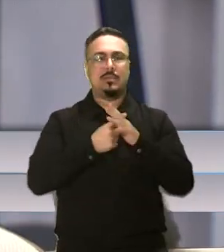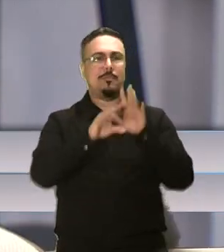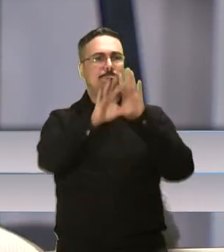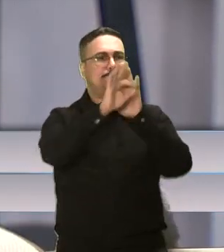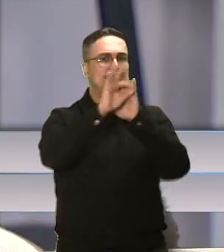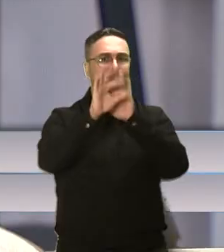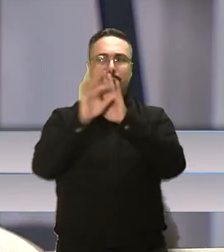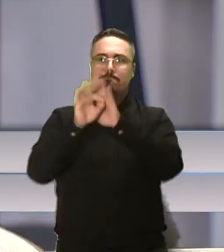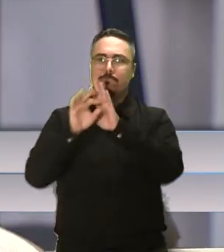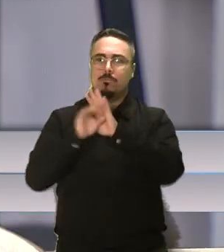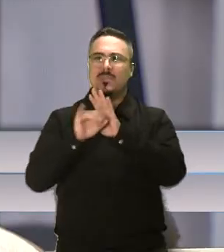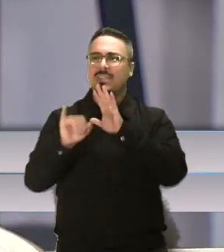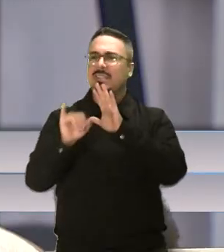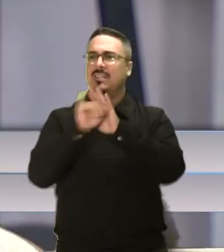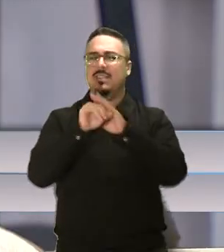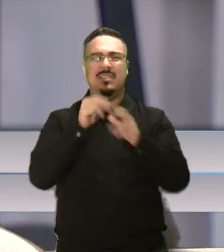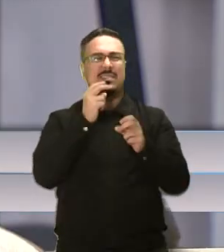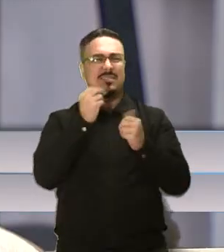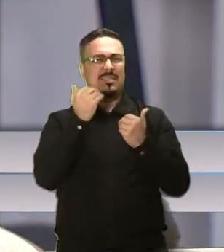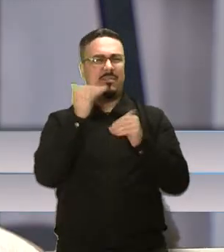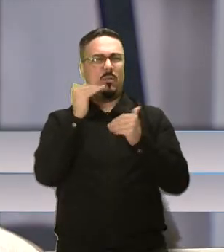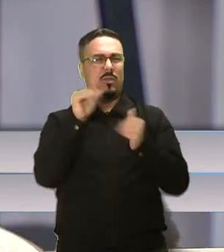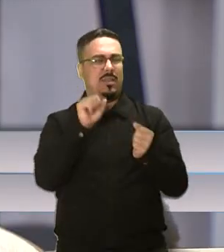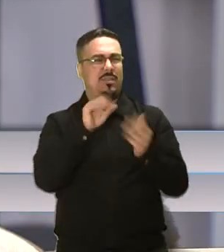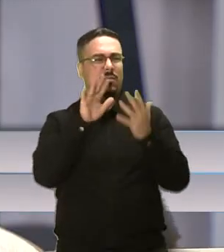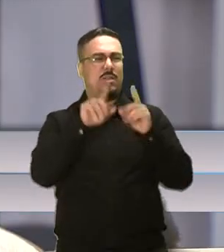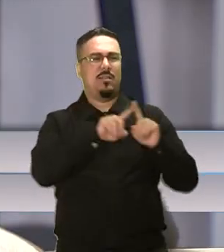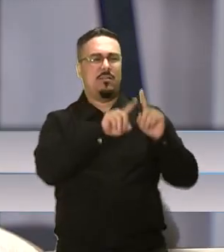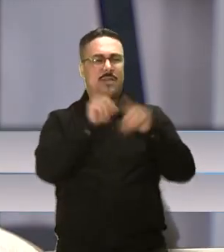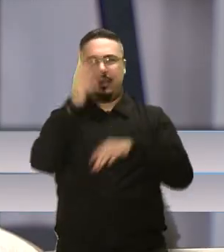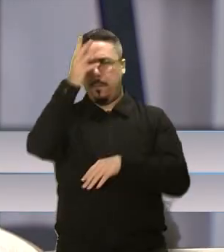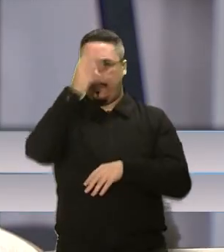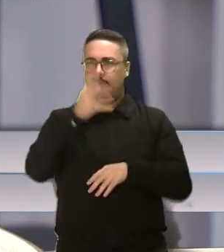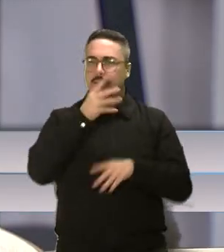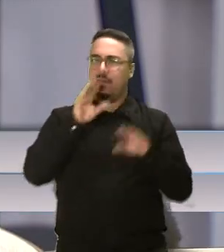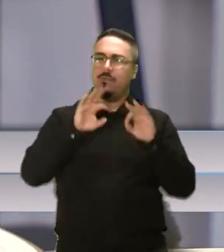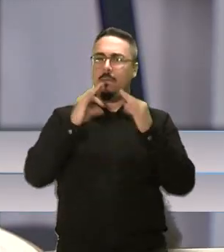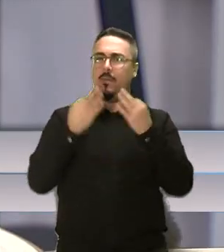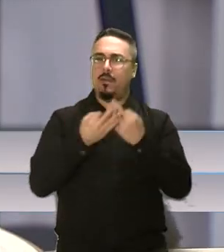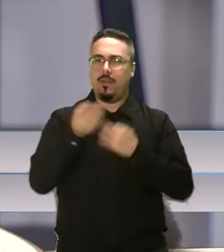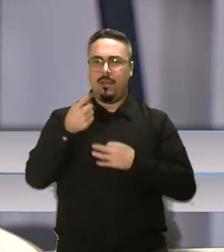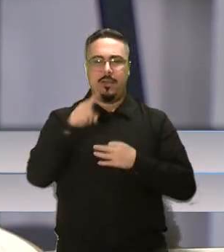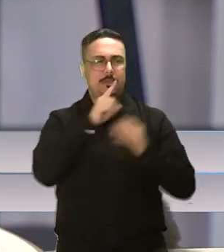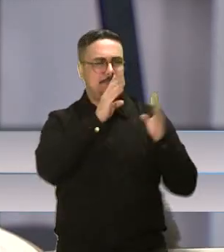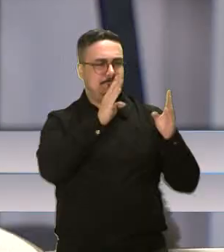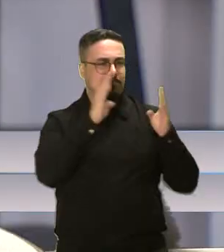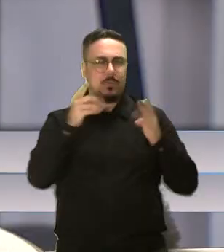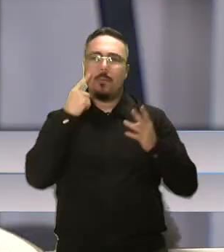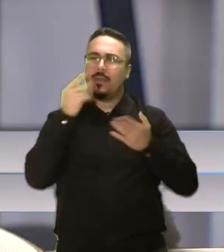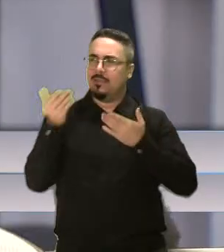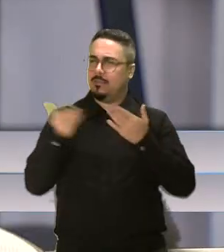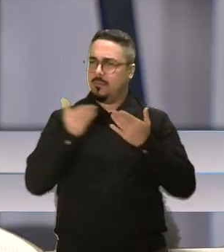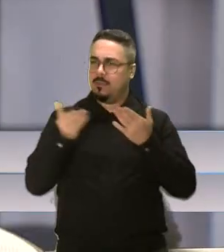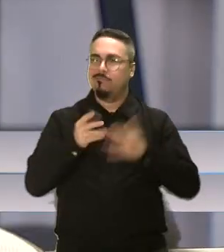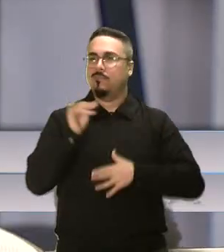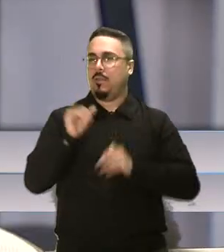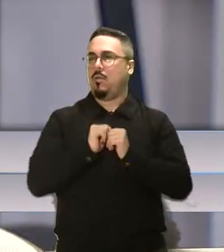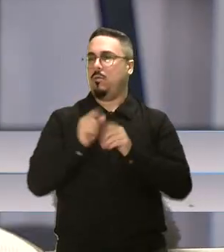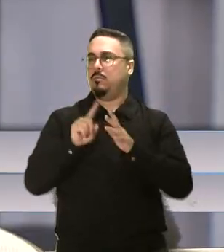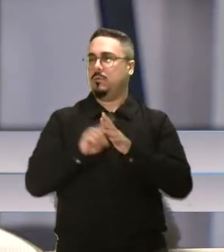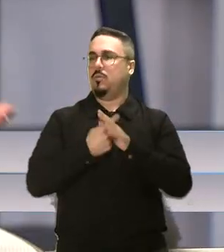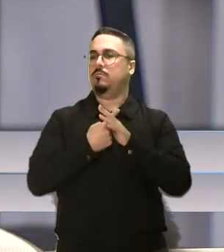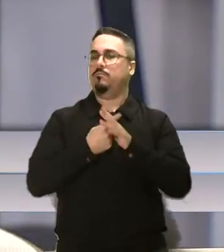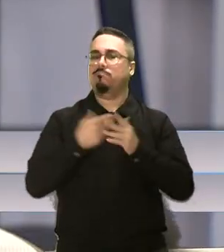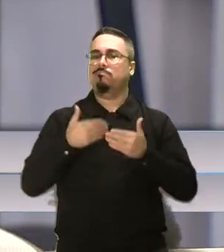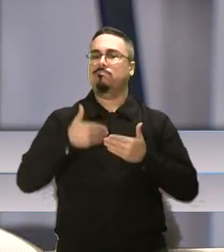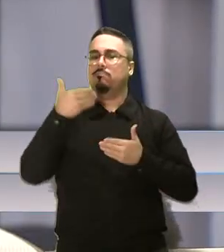verdad las dificultades de los diferentes padres o las diferentes familias que se acercaban para recibir mis servicios así que así inició y luego fue